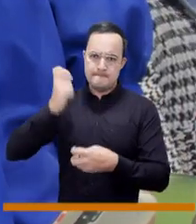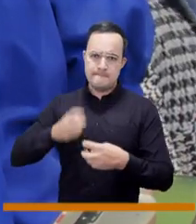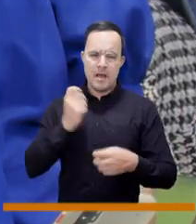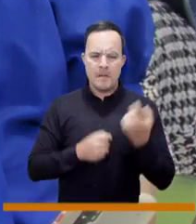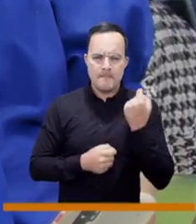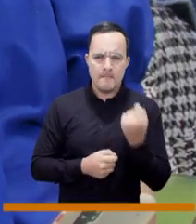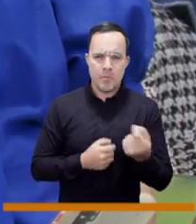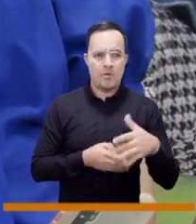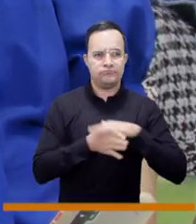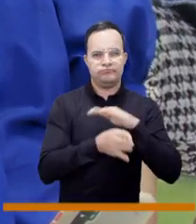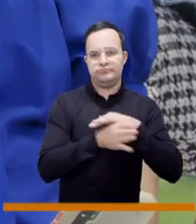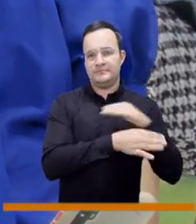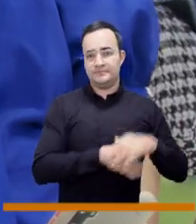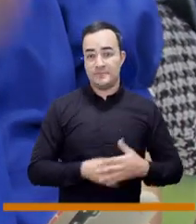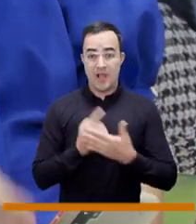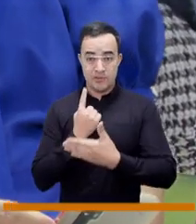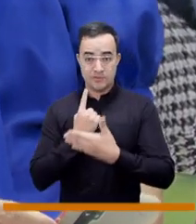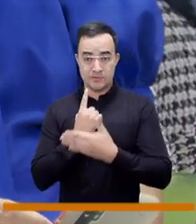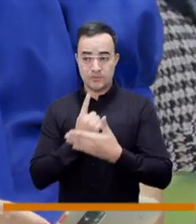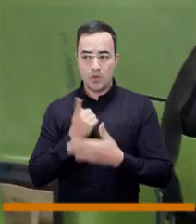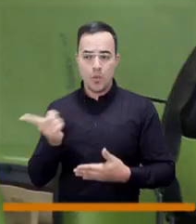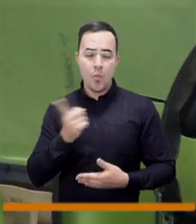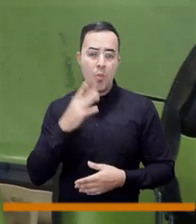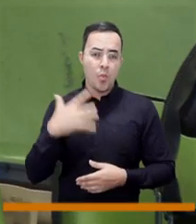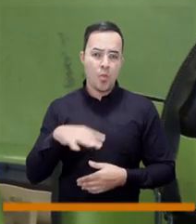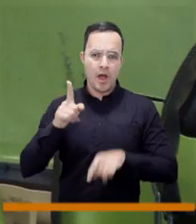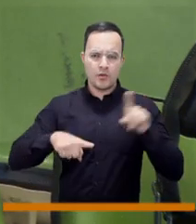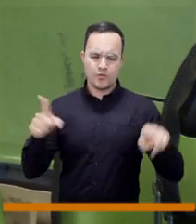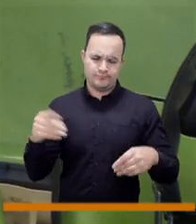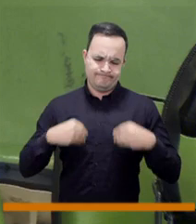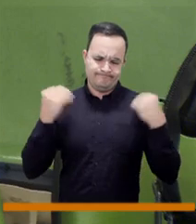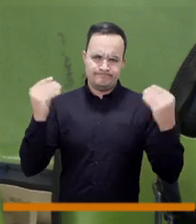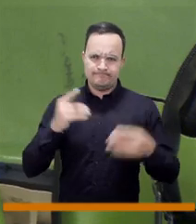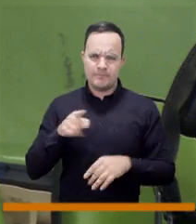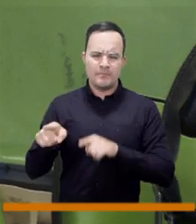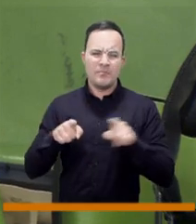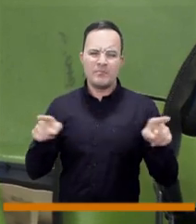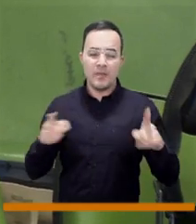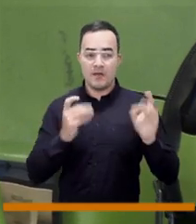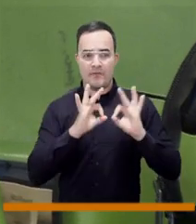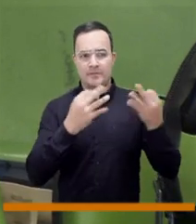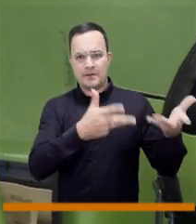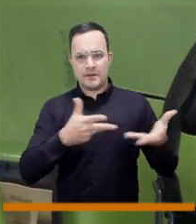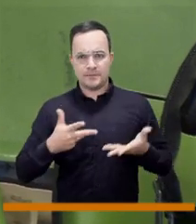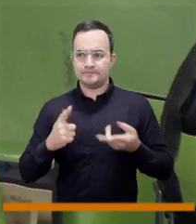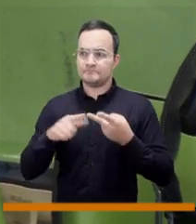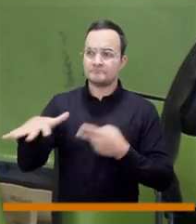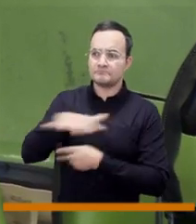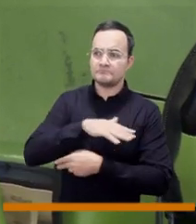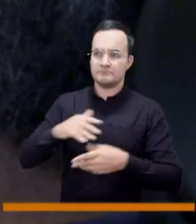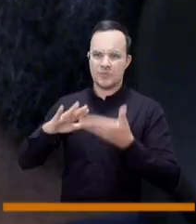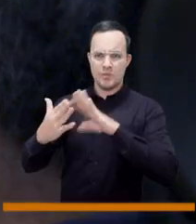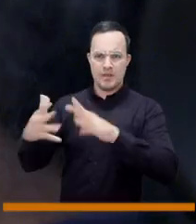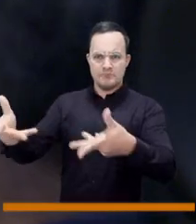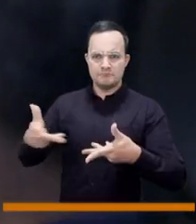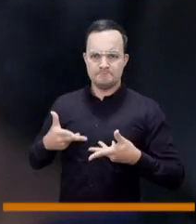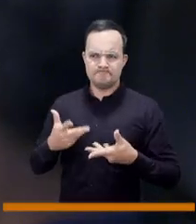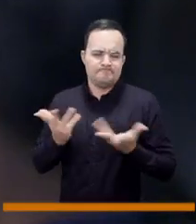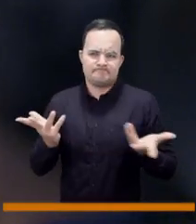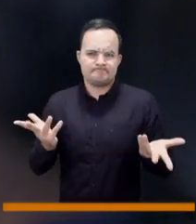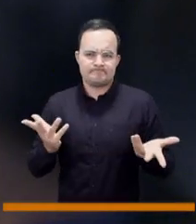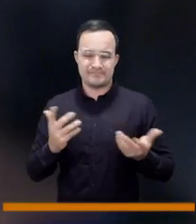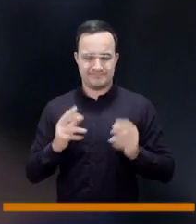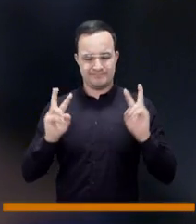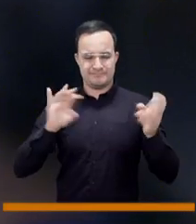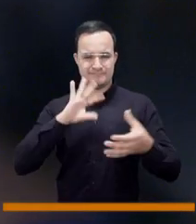incluso sufren mucho internamente porque a veces no cuentan con la con con el apoyo de sus familiares o de la comunidad para hac un